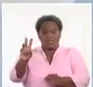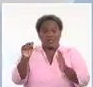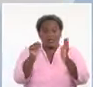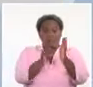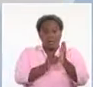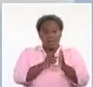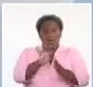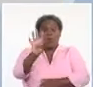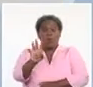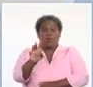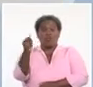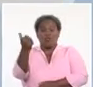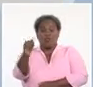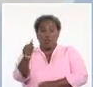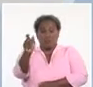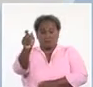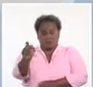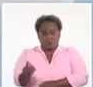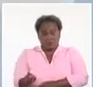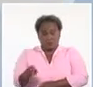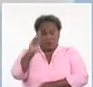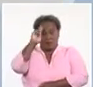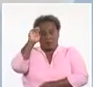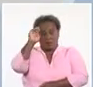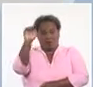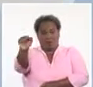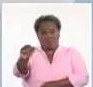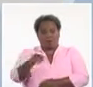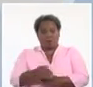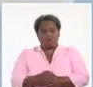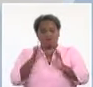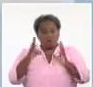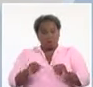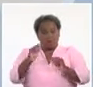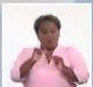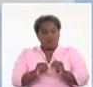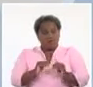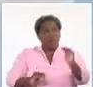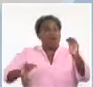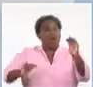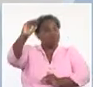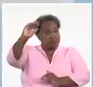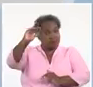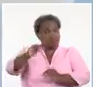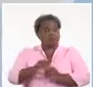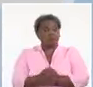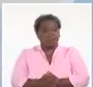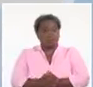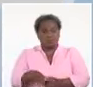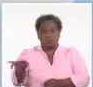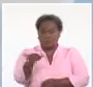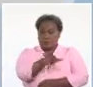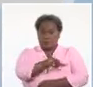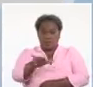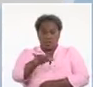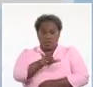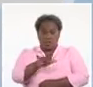43.410 pacientes ingresados, la cifra más alta que hemos tenido, como también alta es